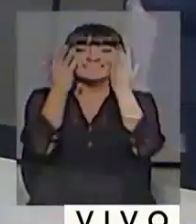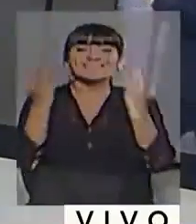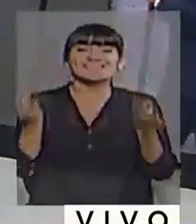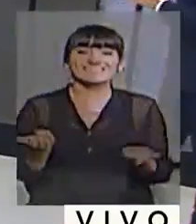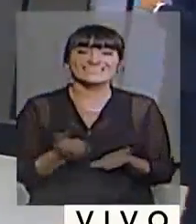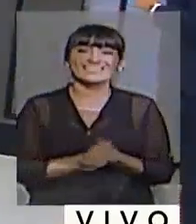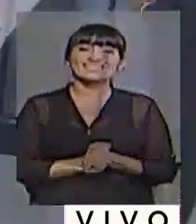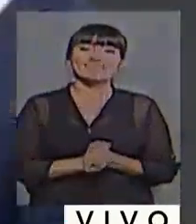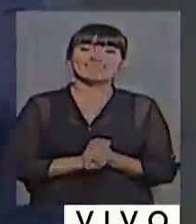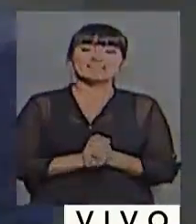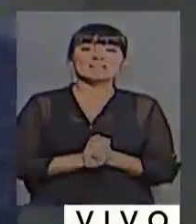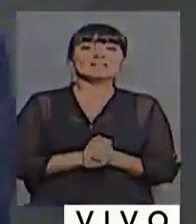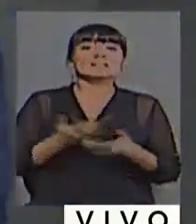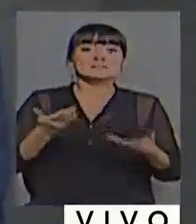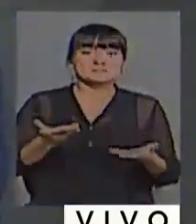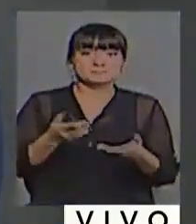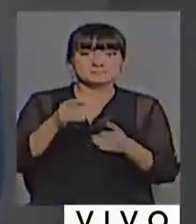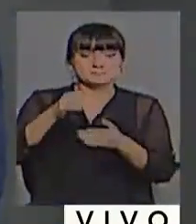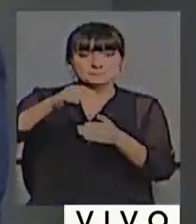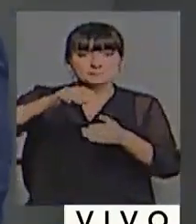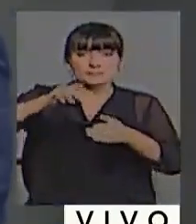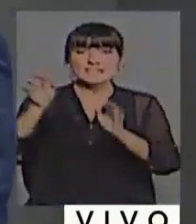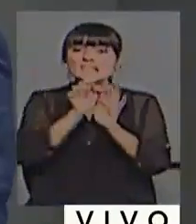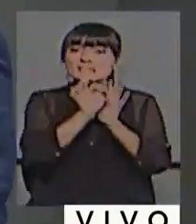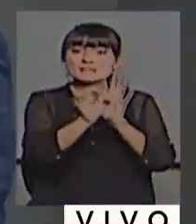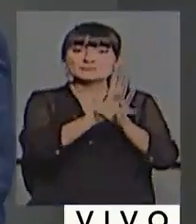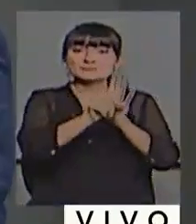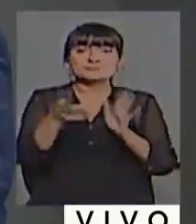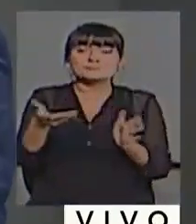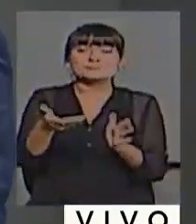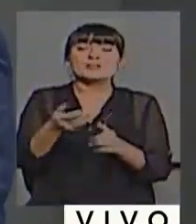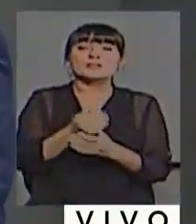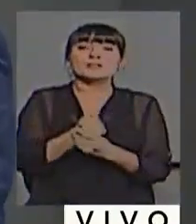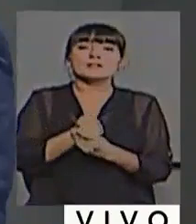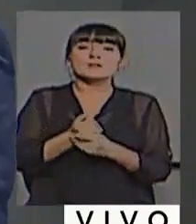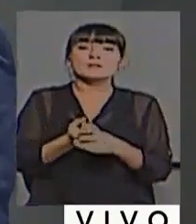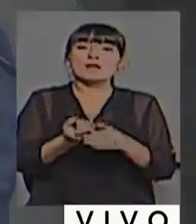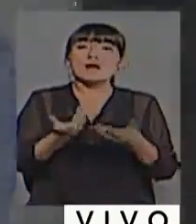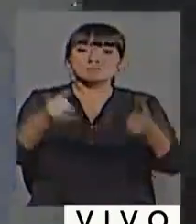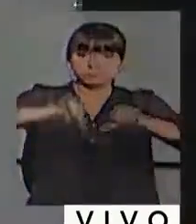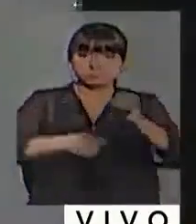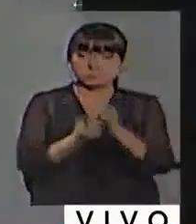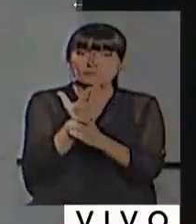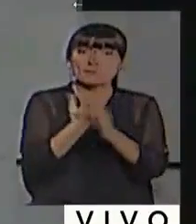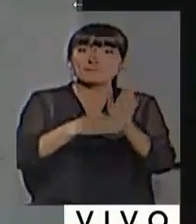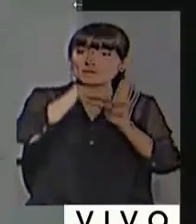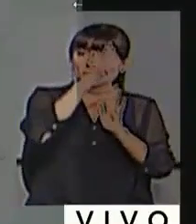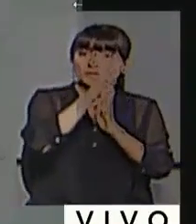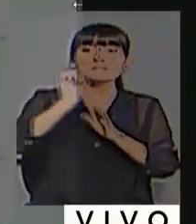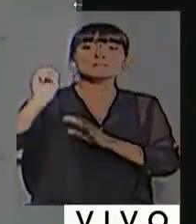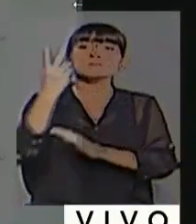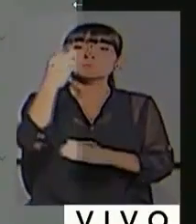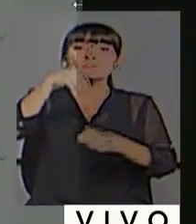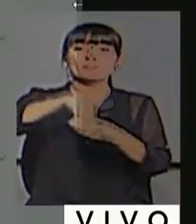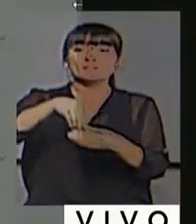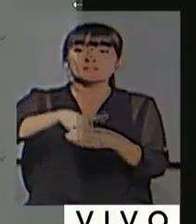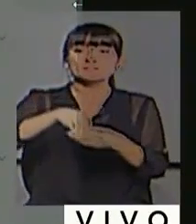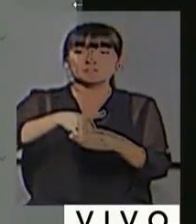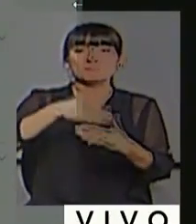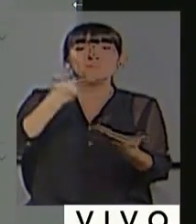Actualidad Central dice: la verdadera crisis para la Nueva Mayoría será una segunda vuelta entre Chile Vamos y el